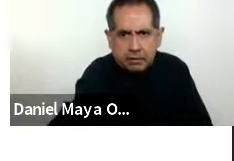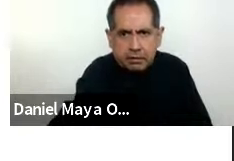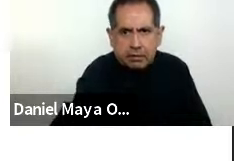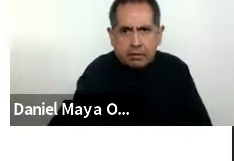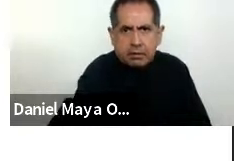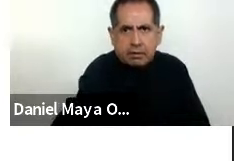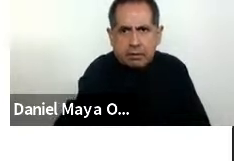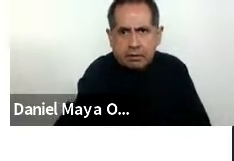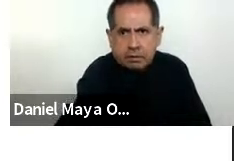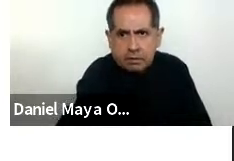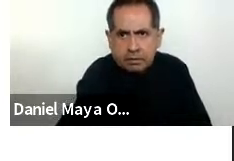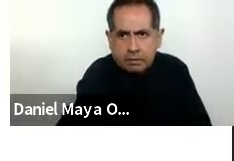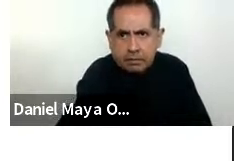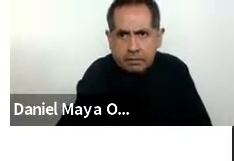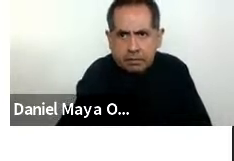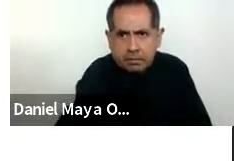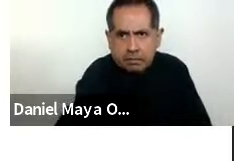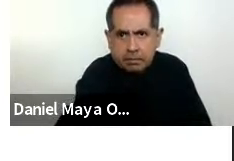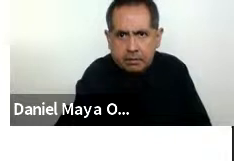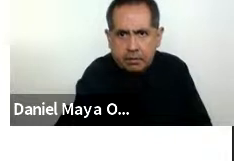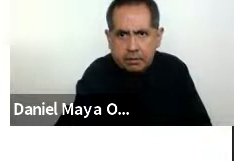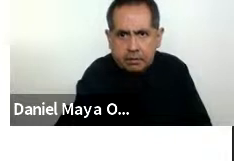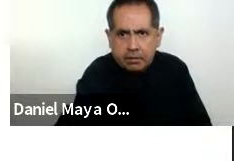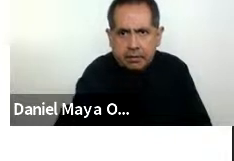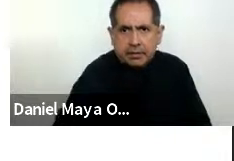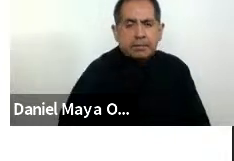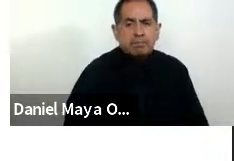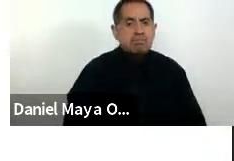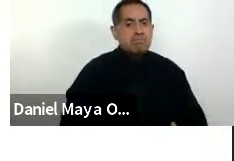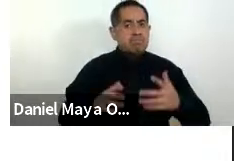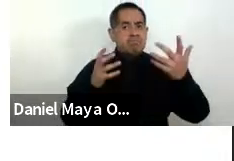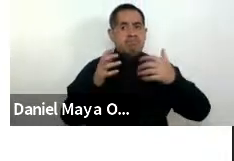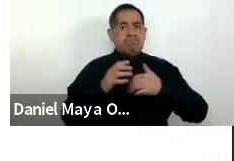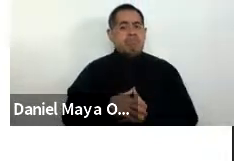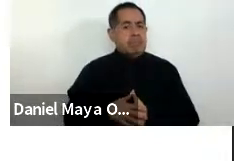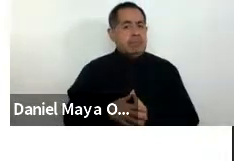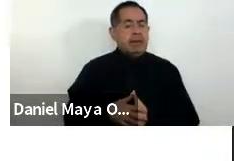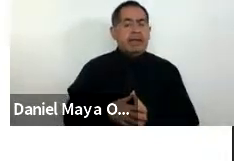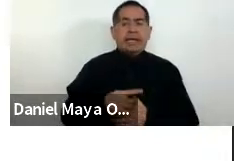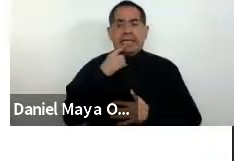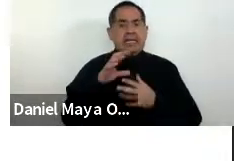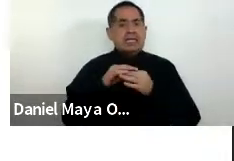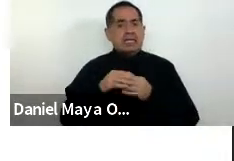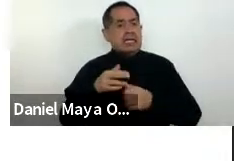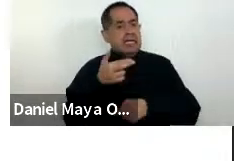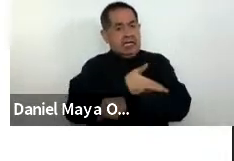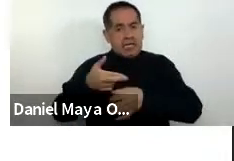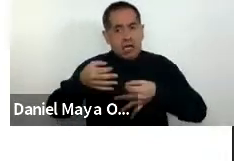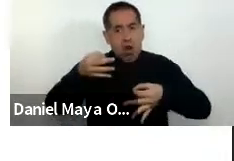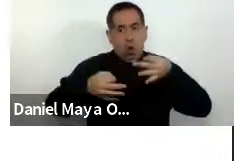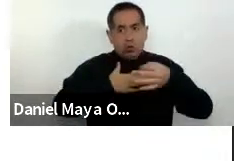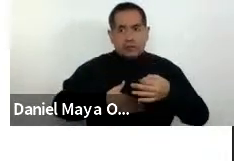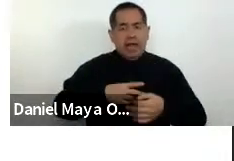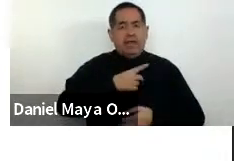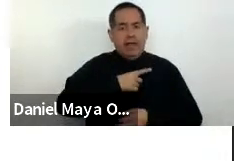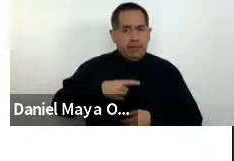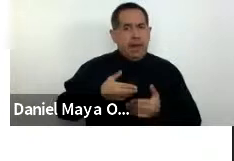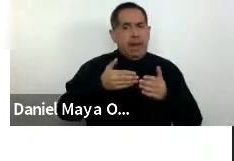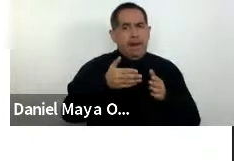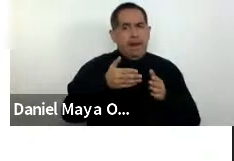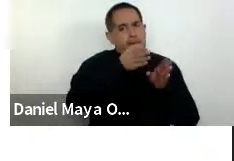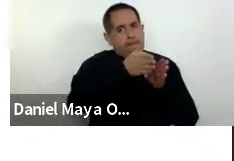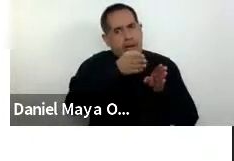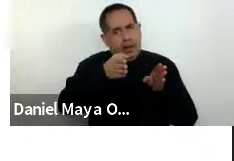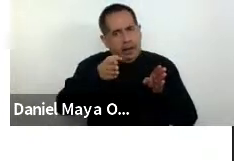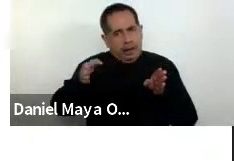actividad estatal, por regla general, conlleva una serie de pasos para el efecto de cumplir con el objetivo o finalidad